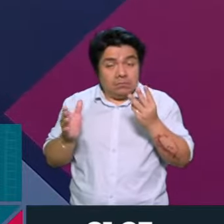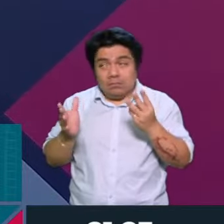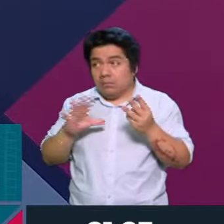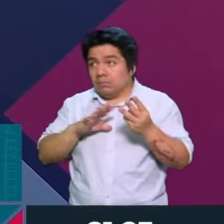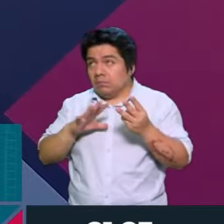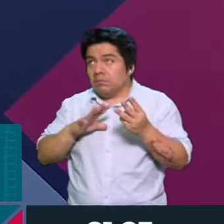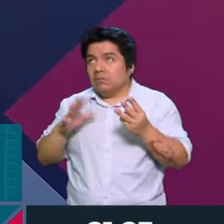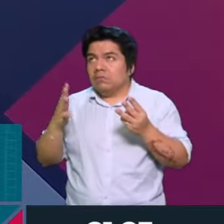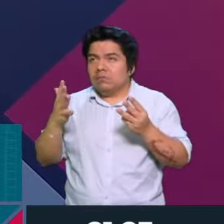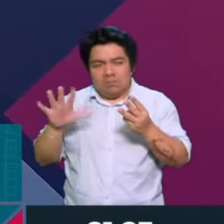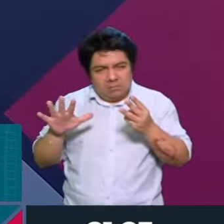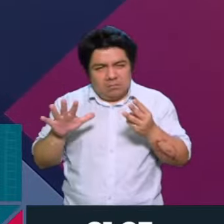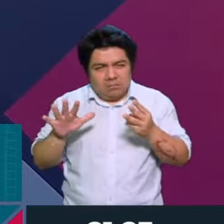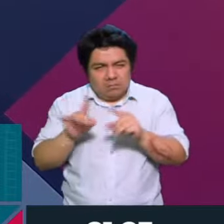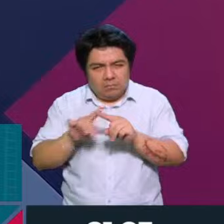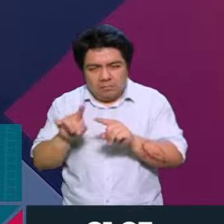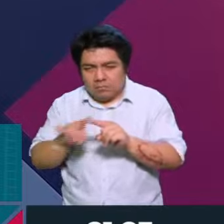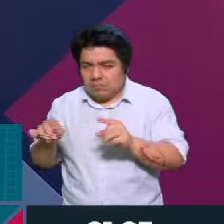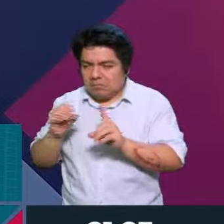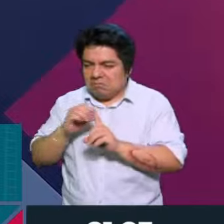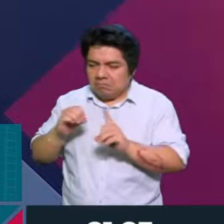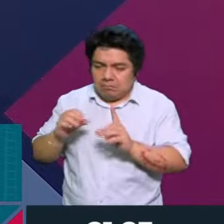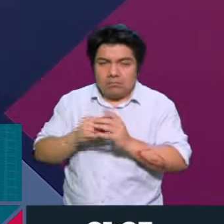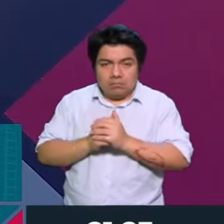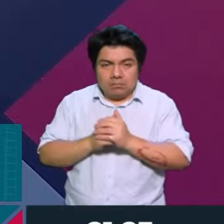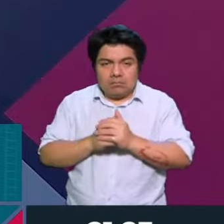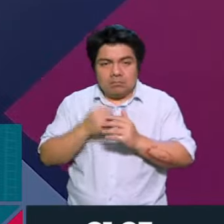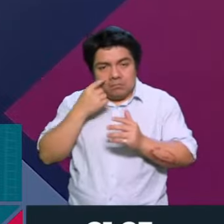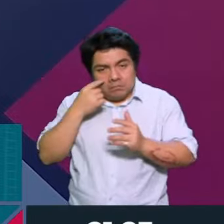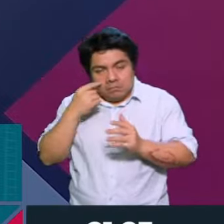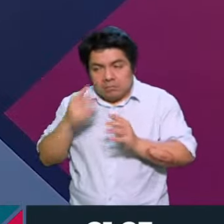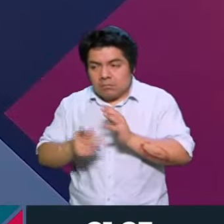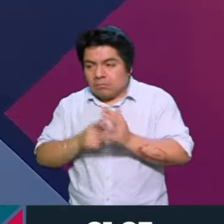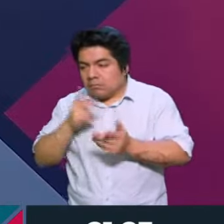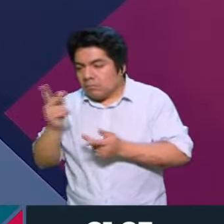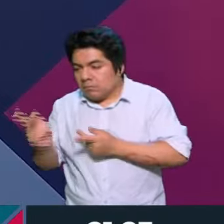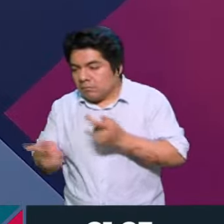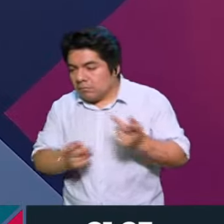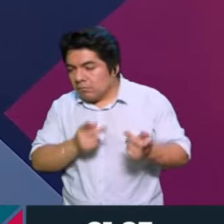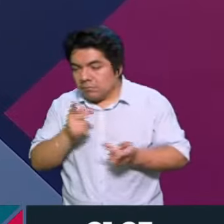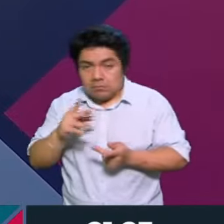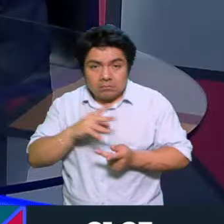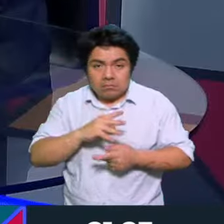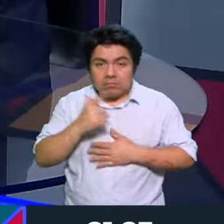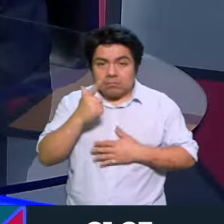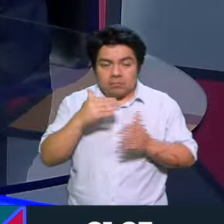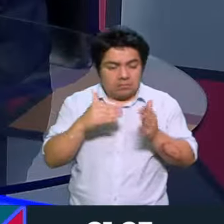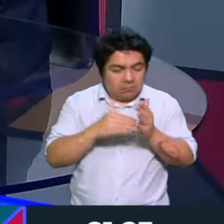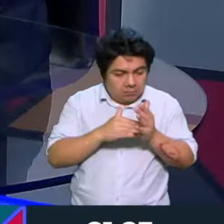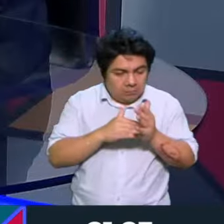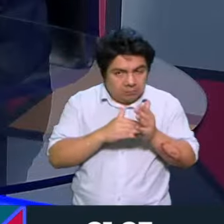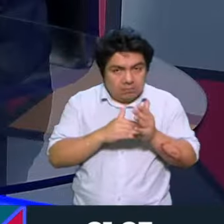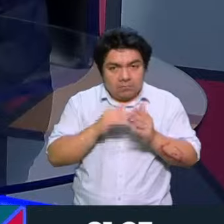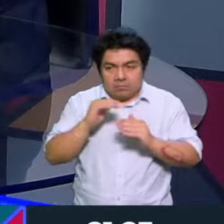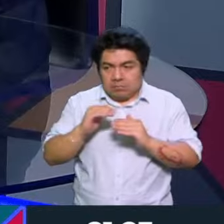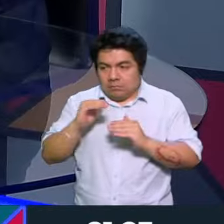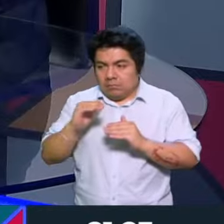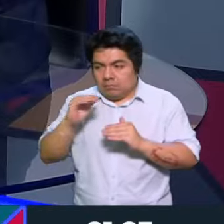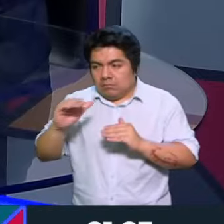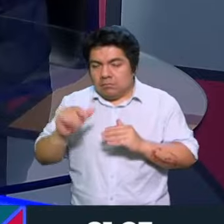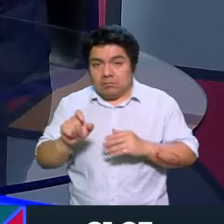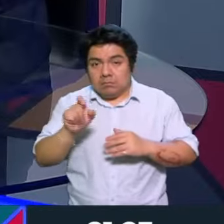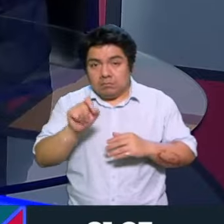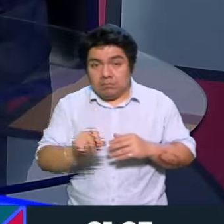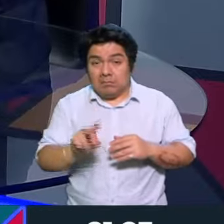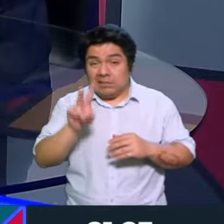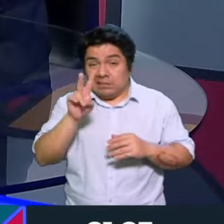de 10, ordenamientos. Se rehizo el censo porque teníamos 7,000 viviendas y terminamos 3 veces más de